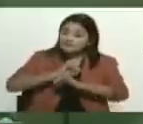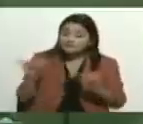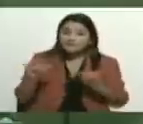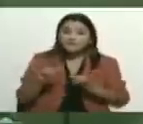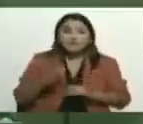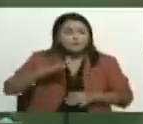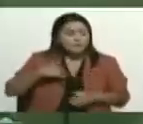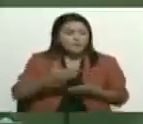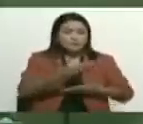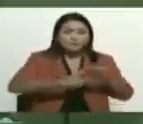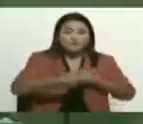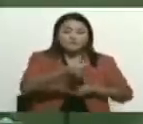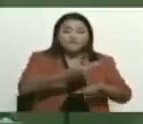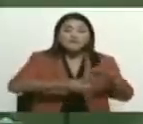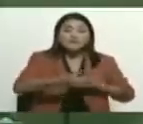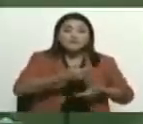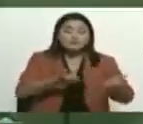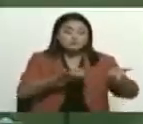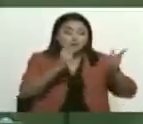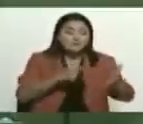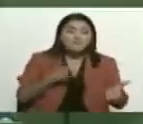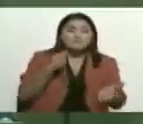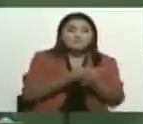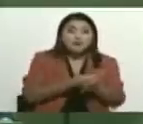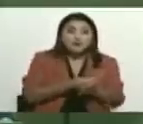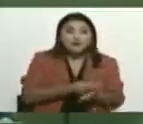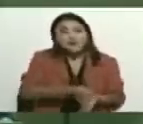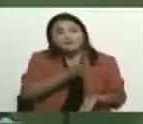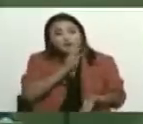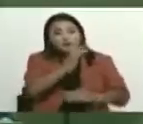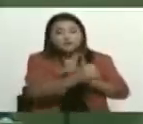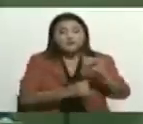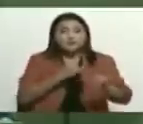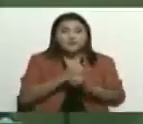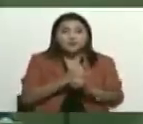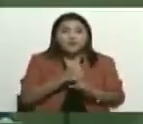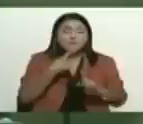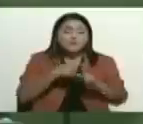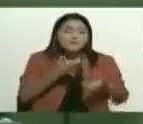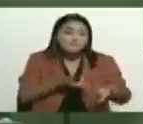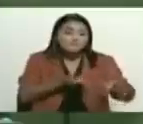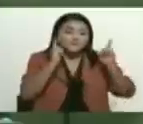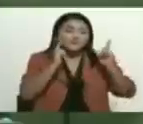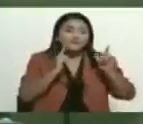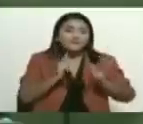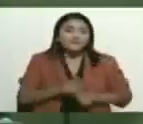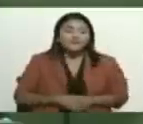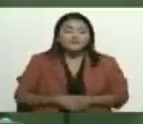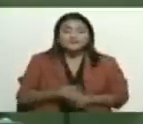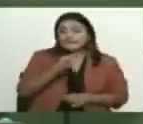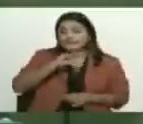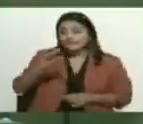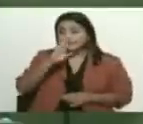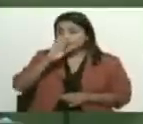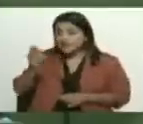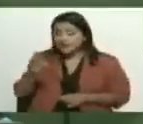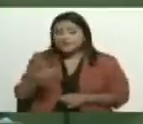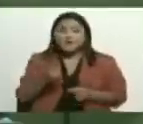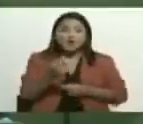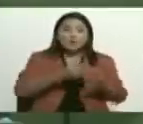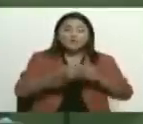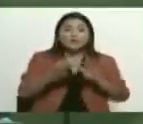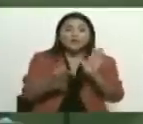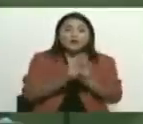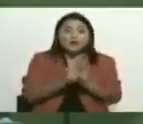nuestras transacciones financieras y pagos interbancarios, y que nos permita garantizar inversiones directas y el comercio legal